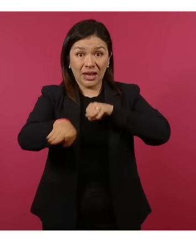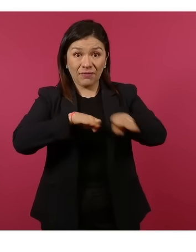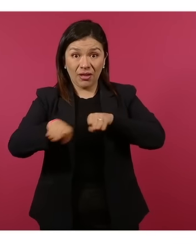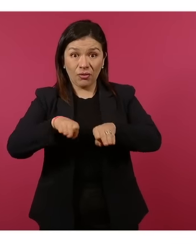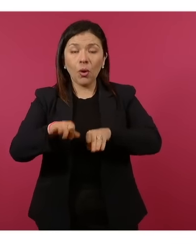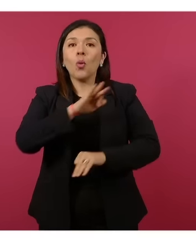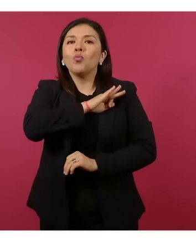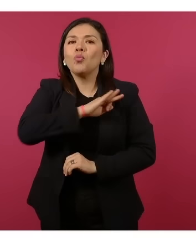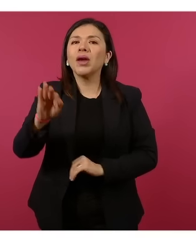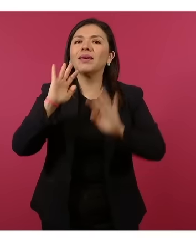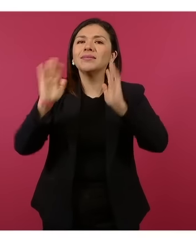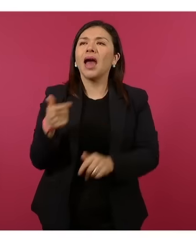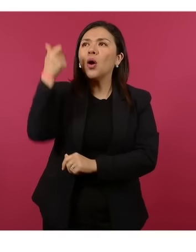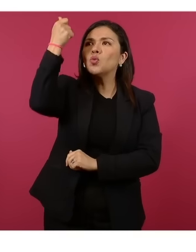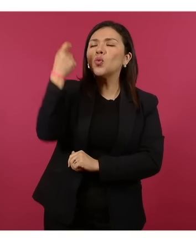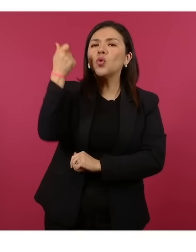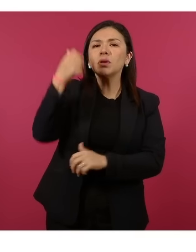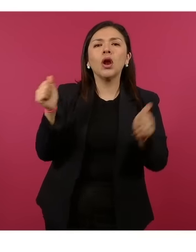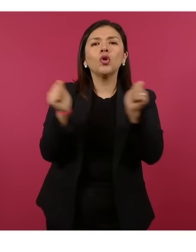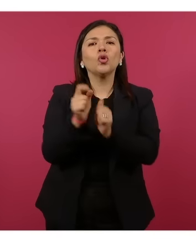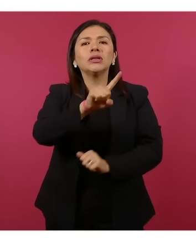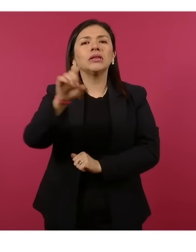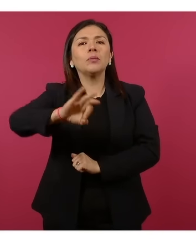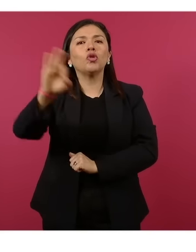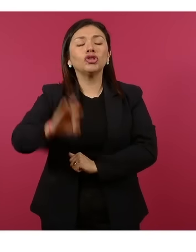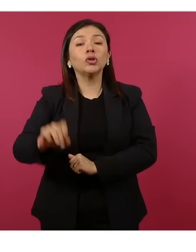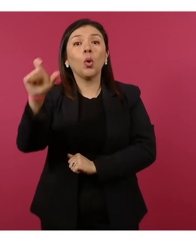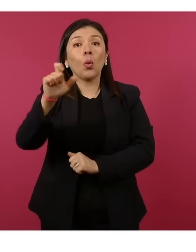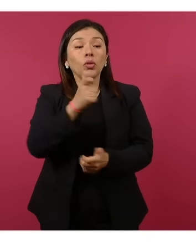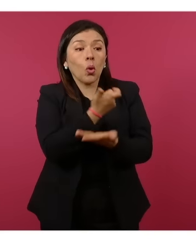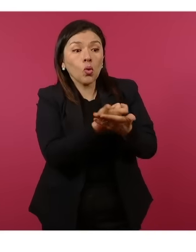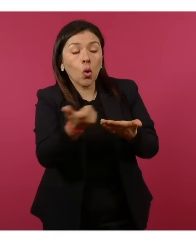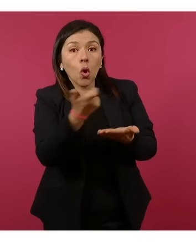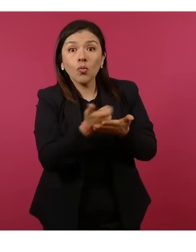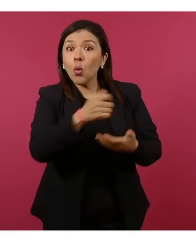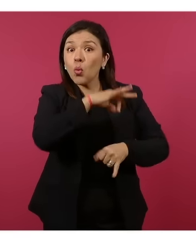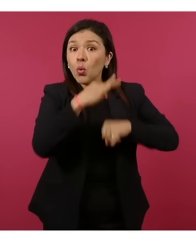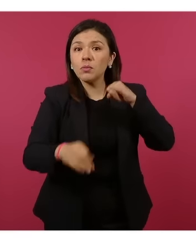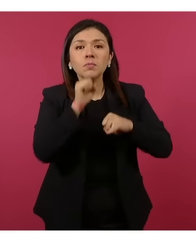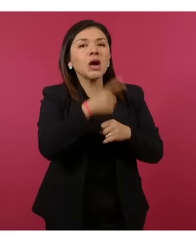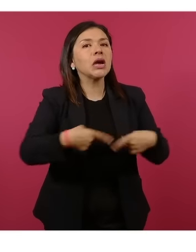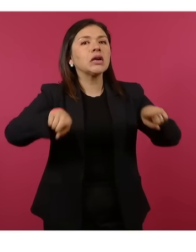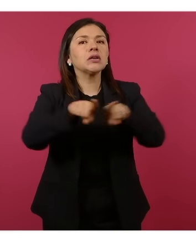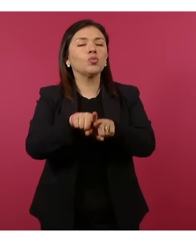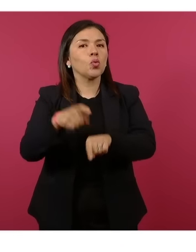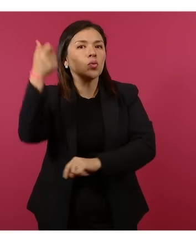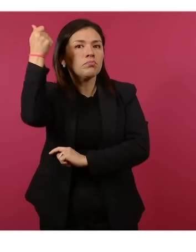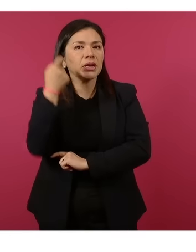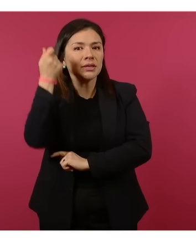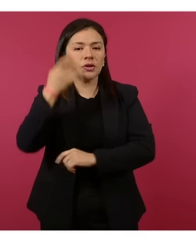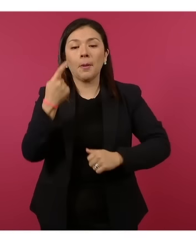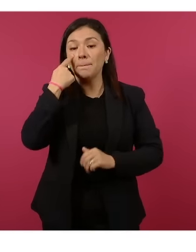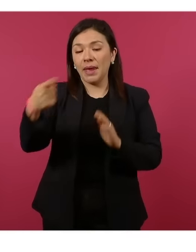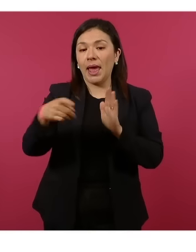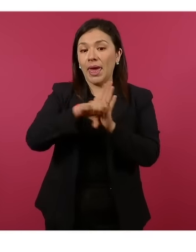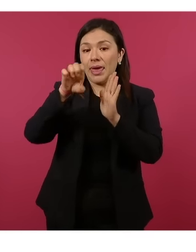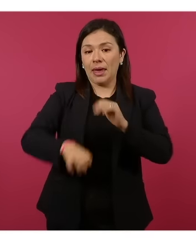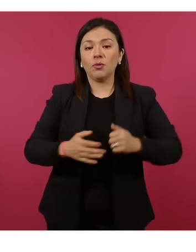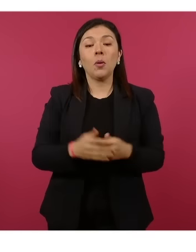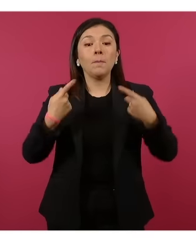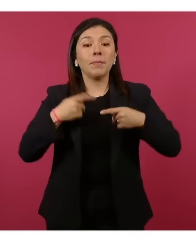puedan jubilarse con el 100% de su último salario. Aquí podemos ver el ejemplo, la trabajadora, el trabajador